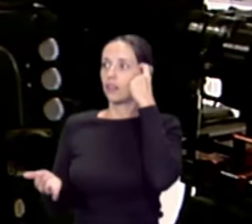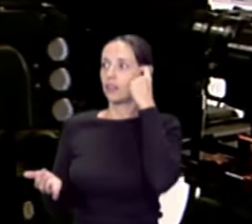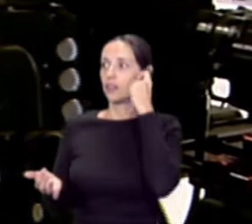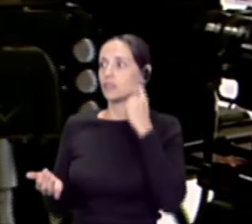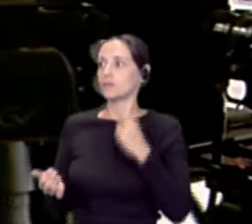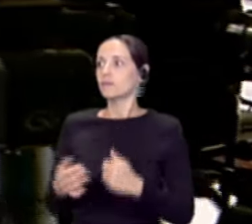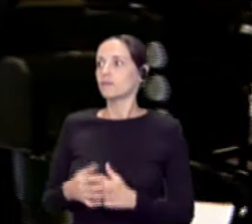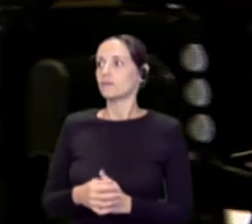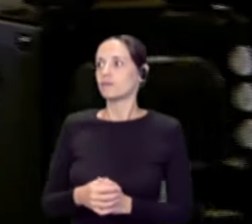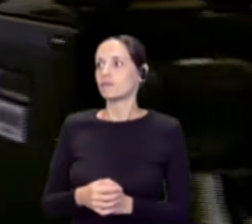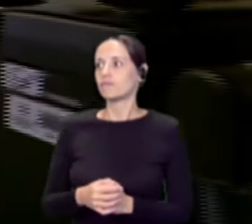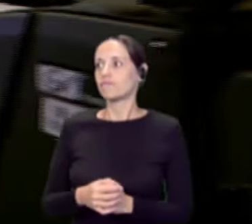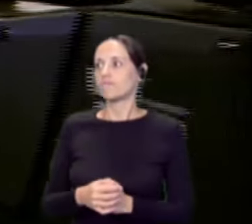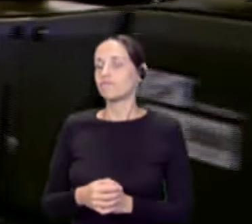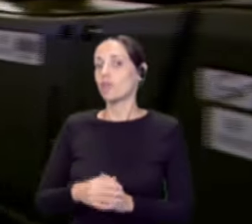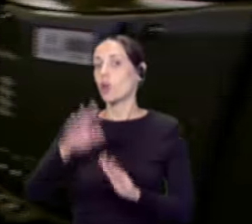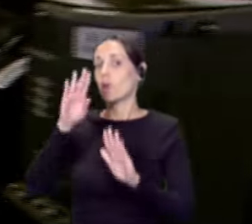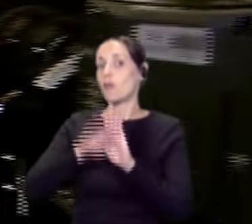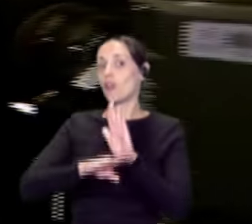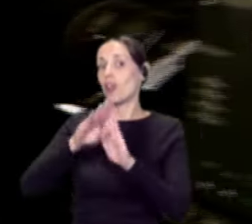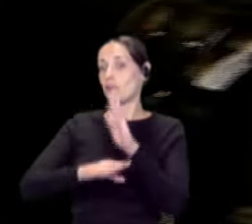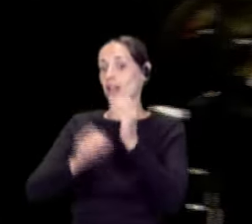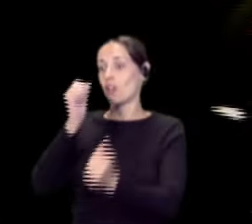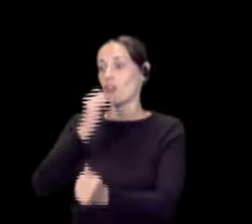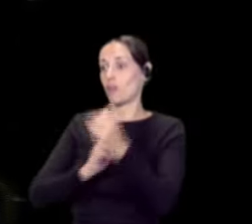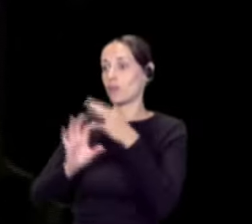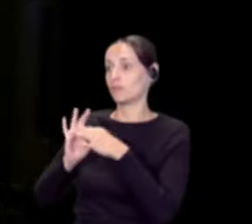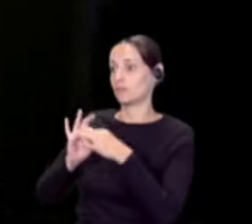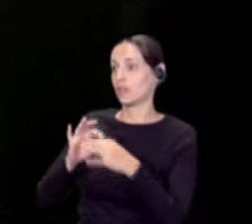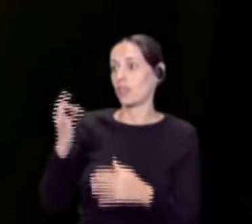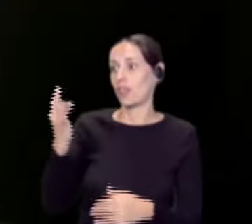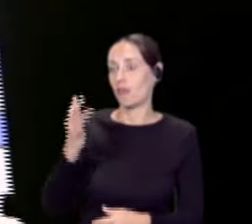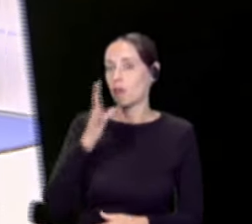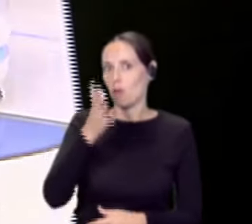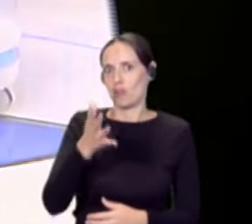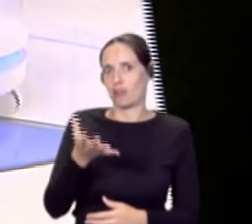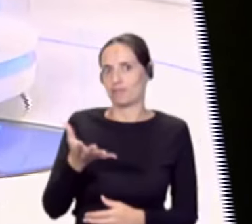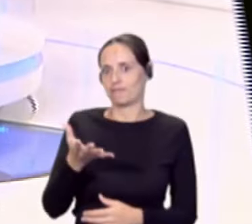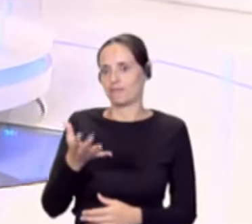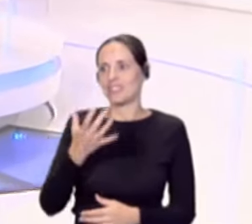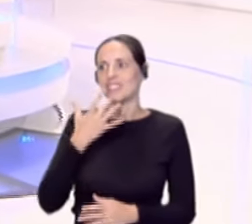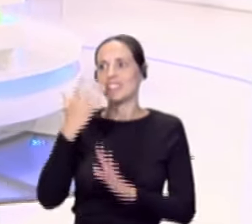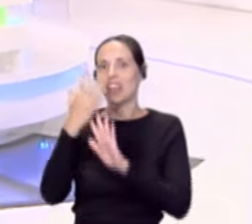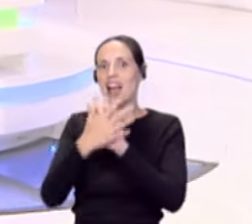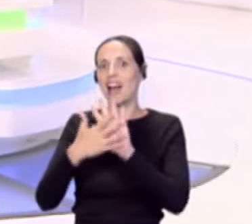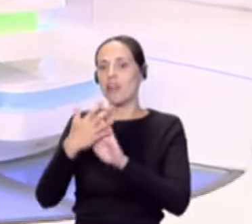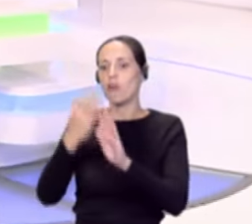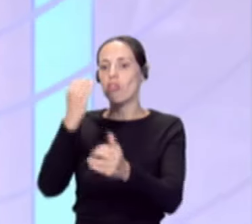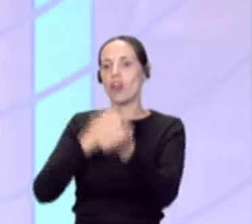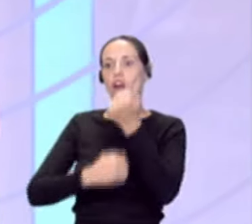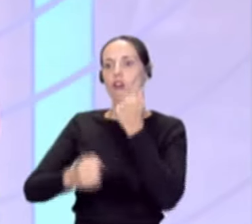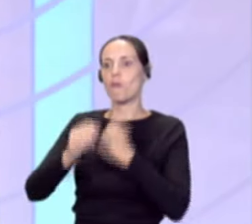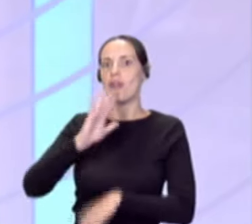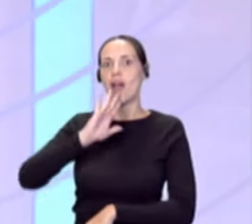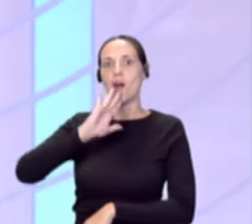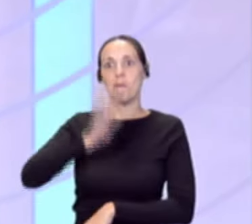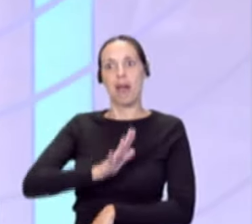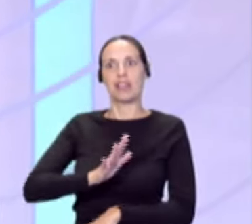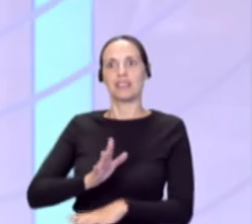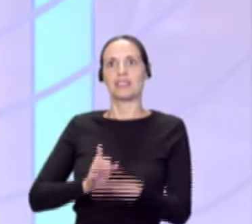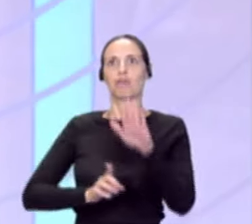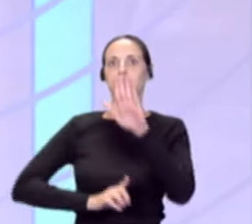evidentemente los programas económicos tienen que ir por ahí, ¿vale? Porque macroeconómicamente hablando parece que vamos muy bien, pero desde el punto de